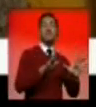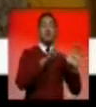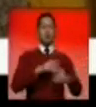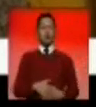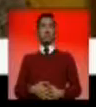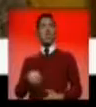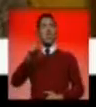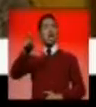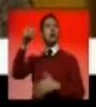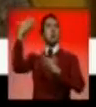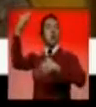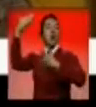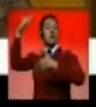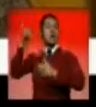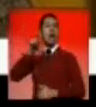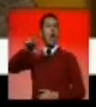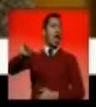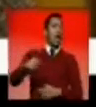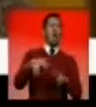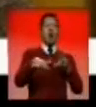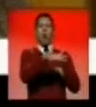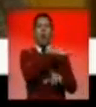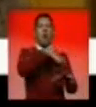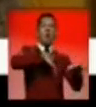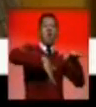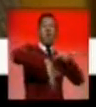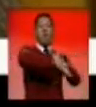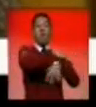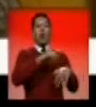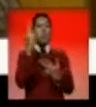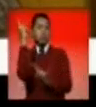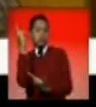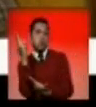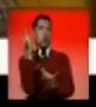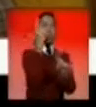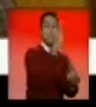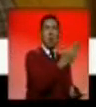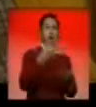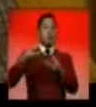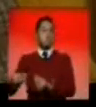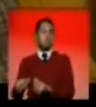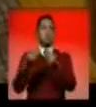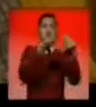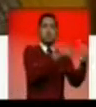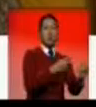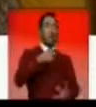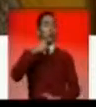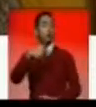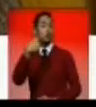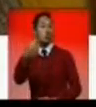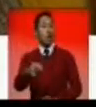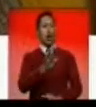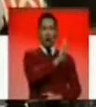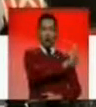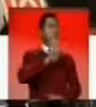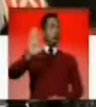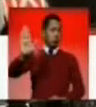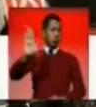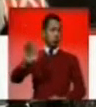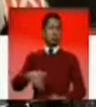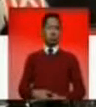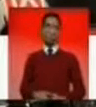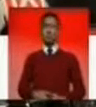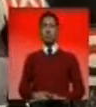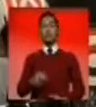río revuelto, poniendo en armas a la nacionalidad shuari achuar de Morona, Santiago. Vargas,